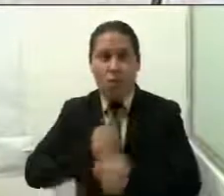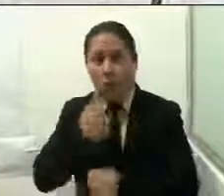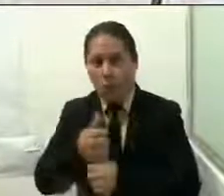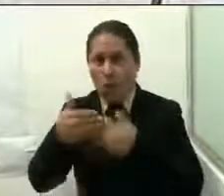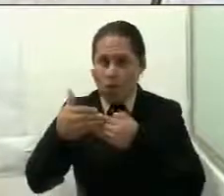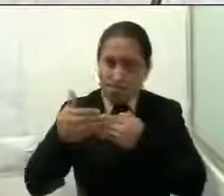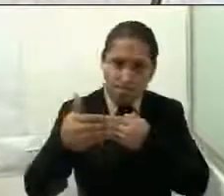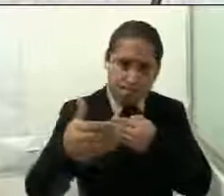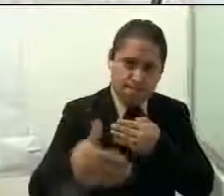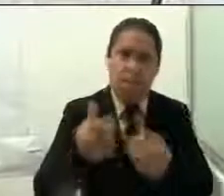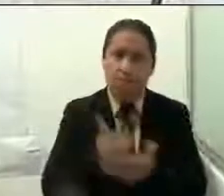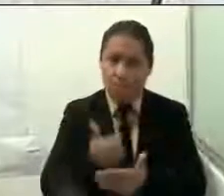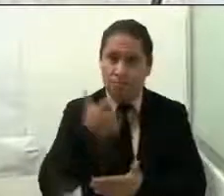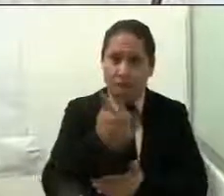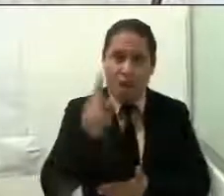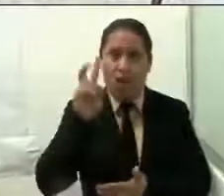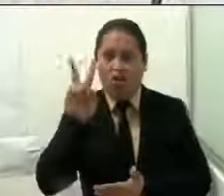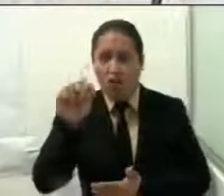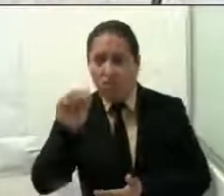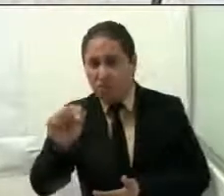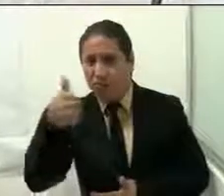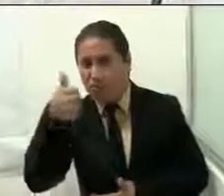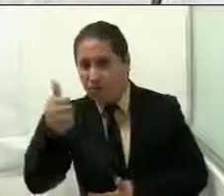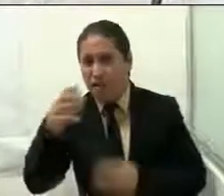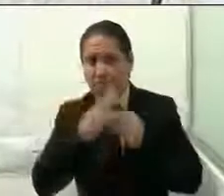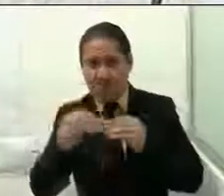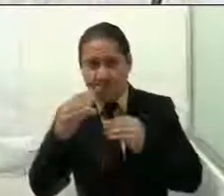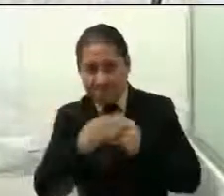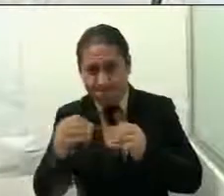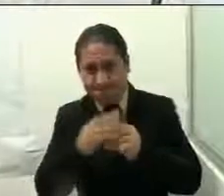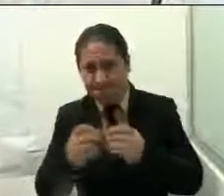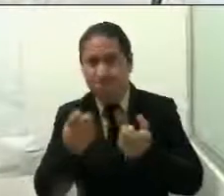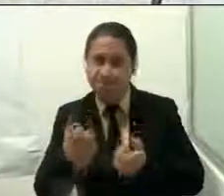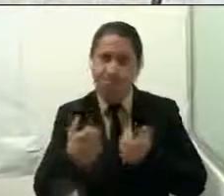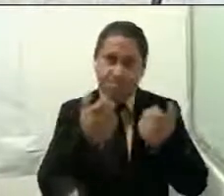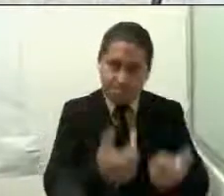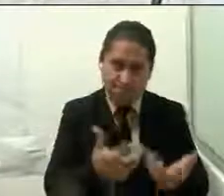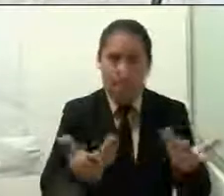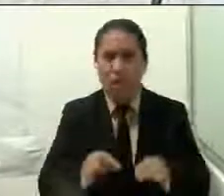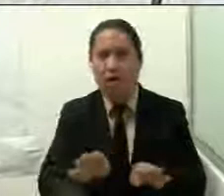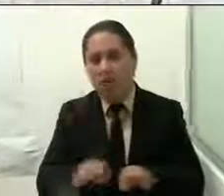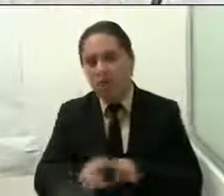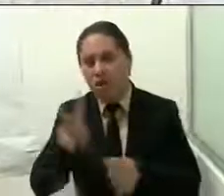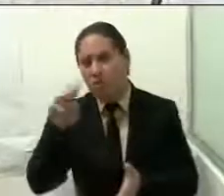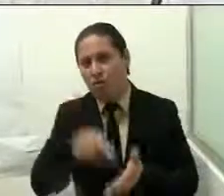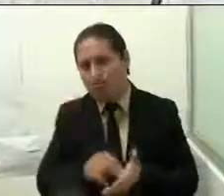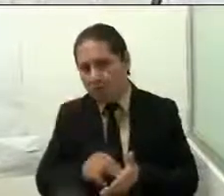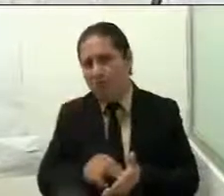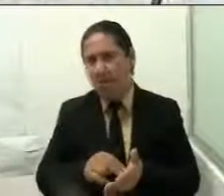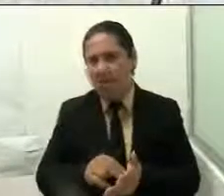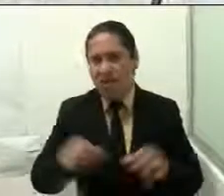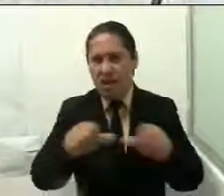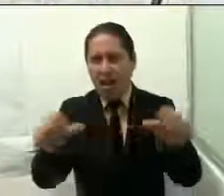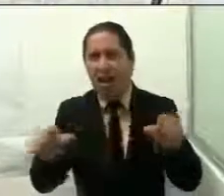entrega de 2.6 millones de frutales para 10 mil 238 hectáreas